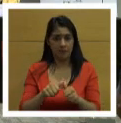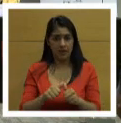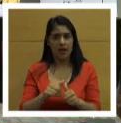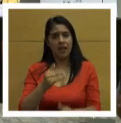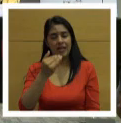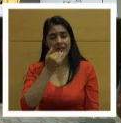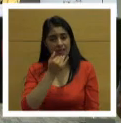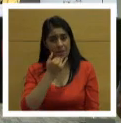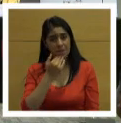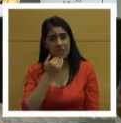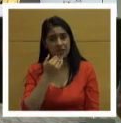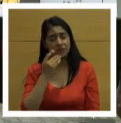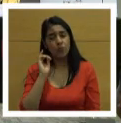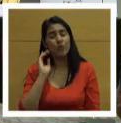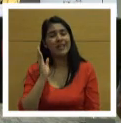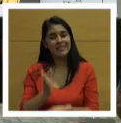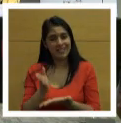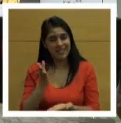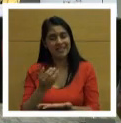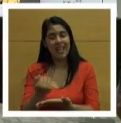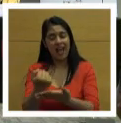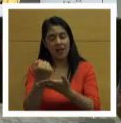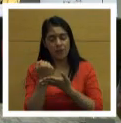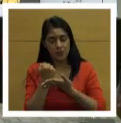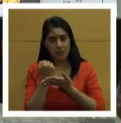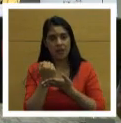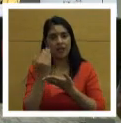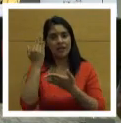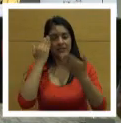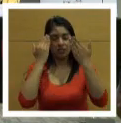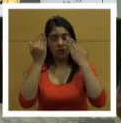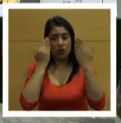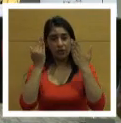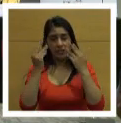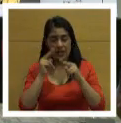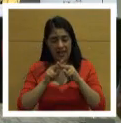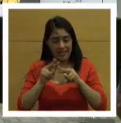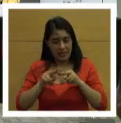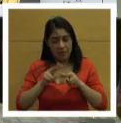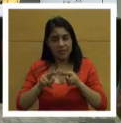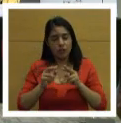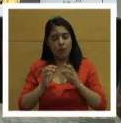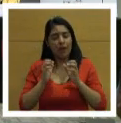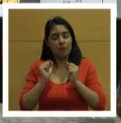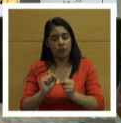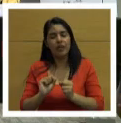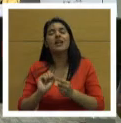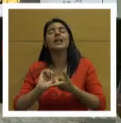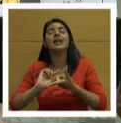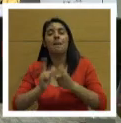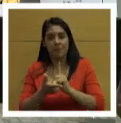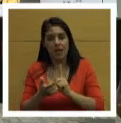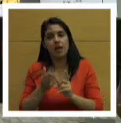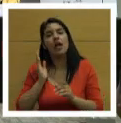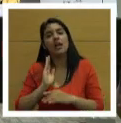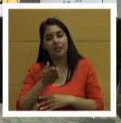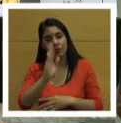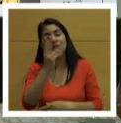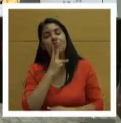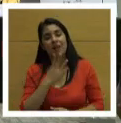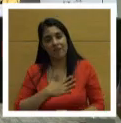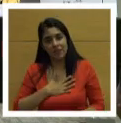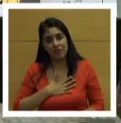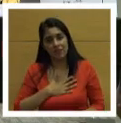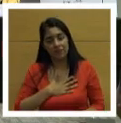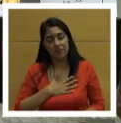ayuda psicológica y de su reparación para su proceso de poder dar vuelta a la página cuando vivió una violencia contra la mujer. Yo me recuerdo un